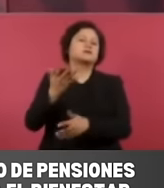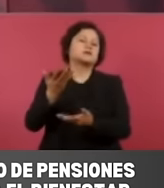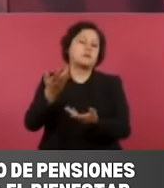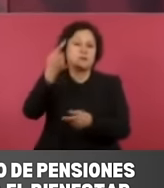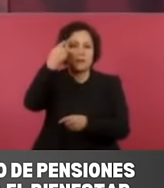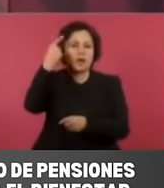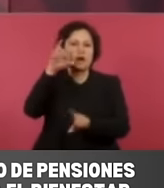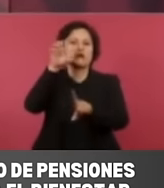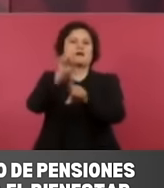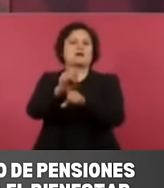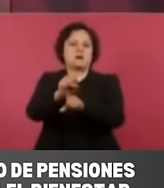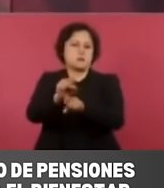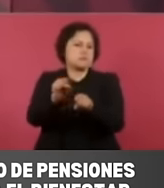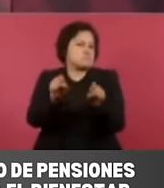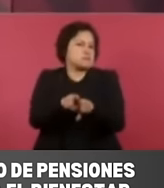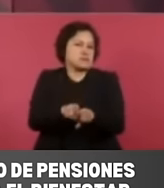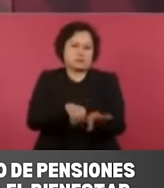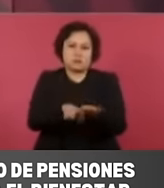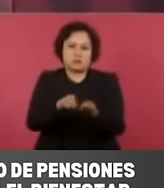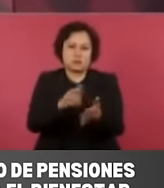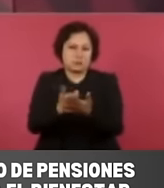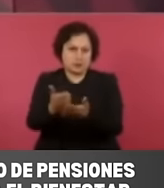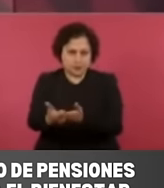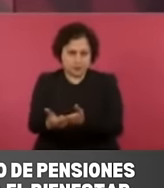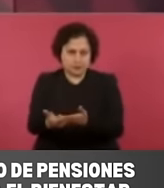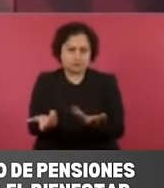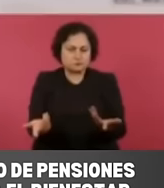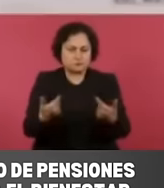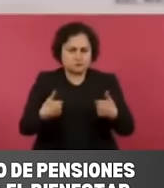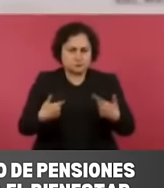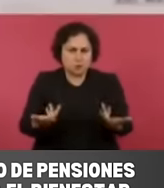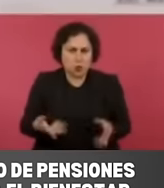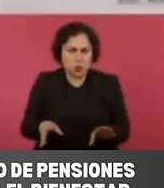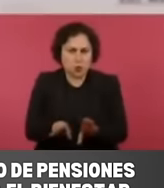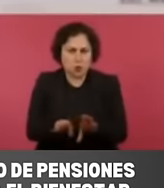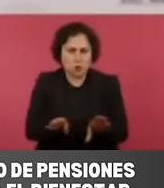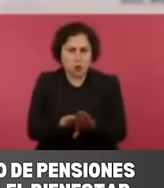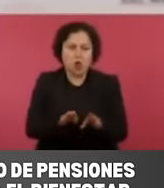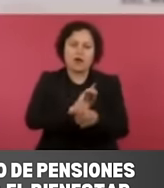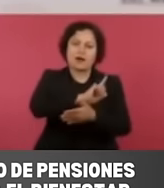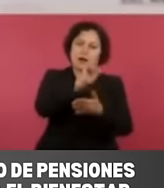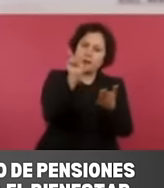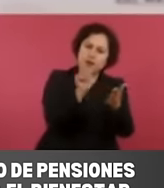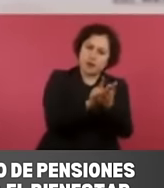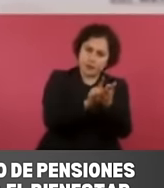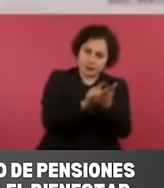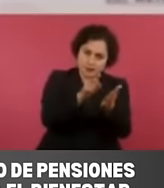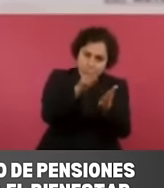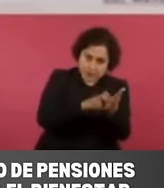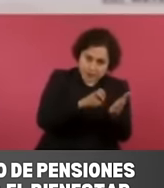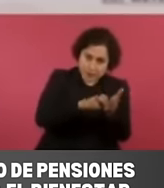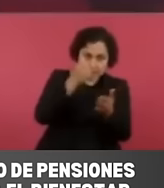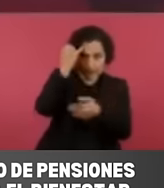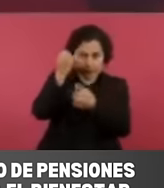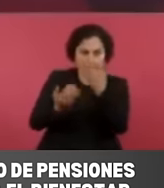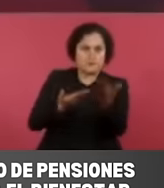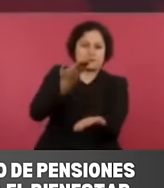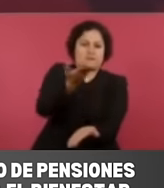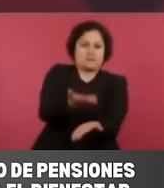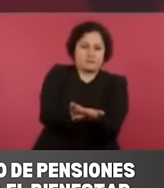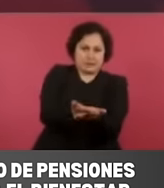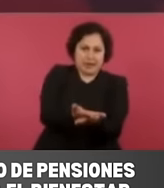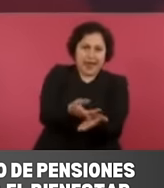que ya se hicieron con reformas que enviamos nosotros a la ley.